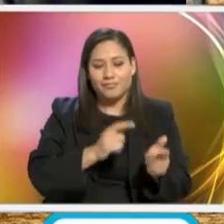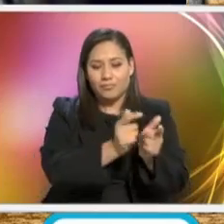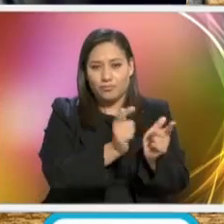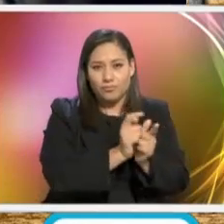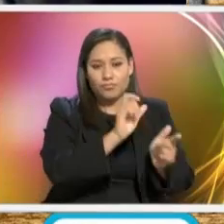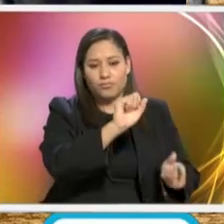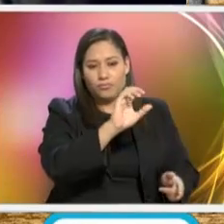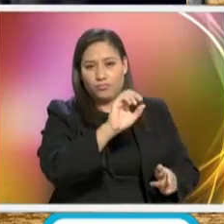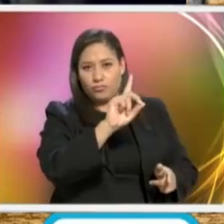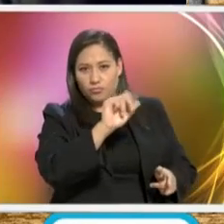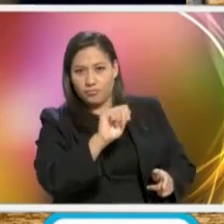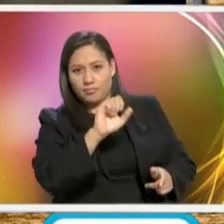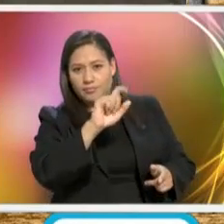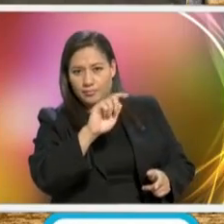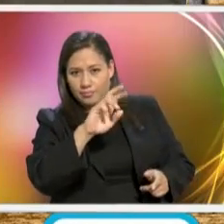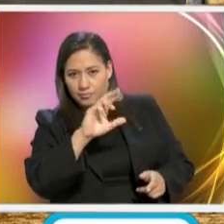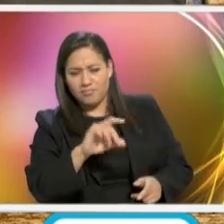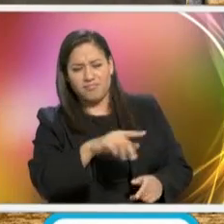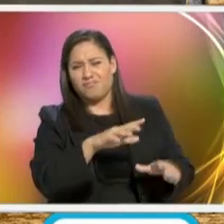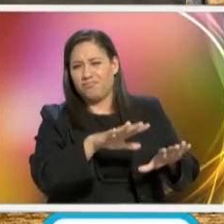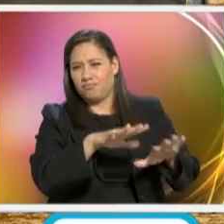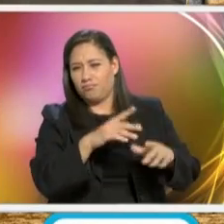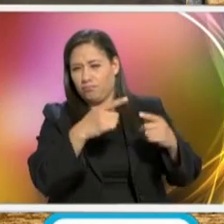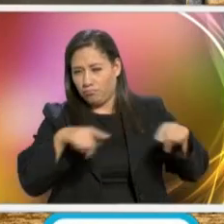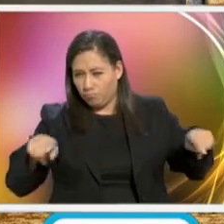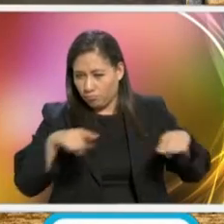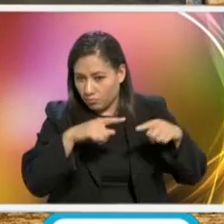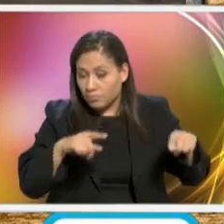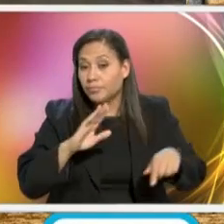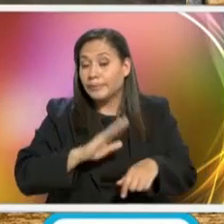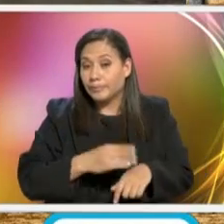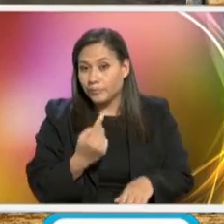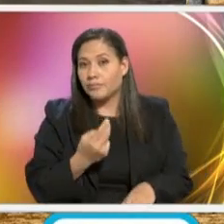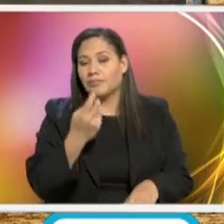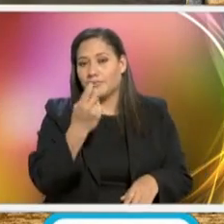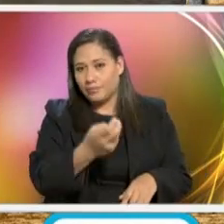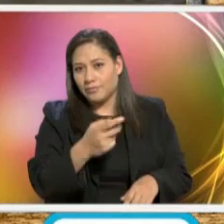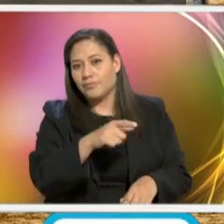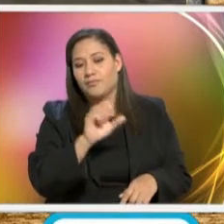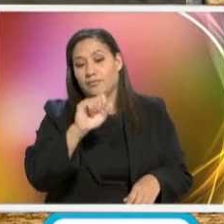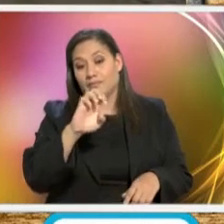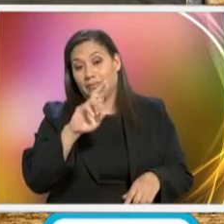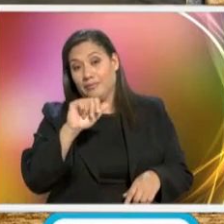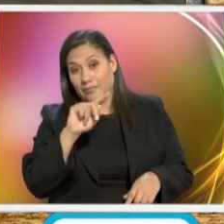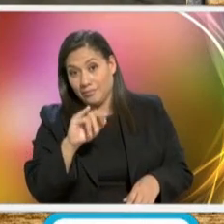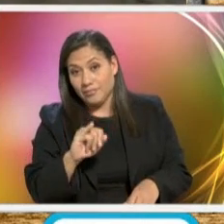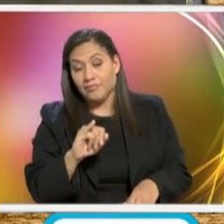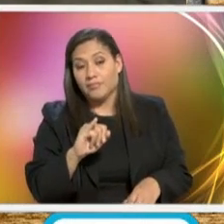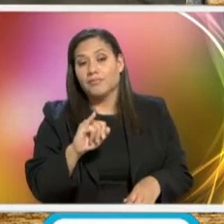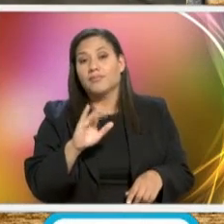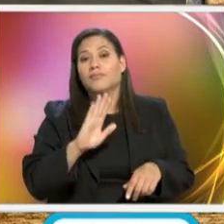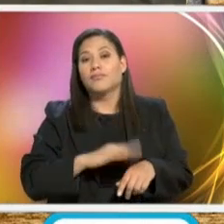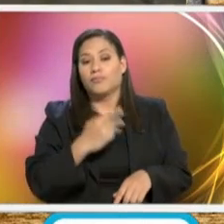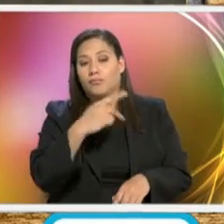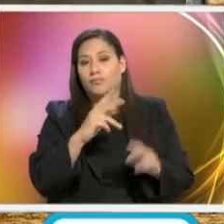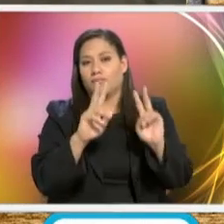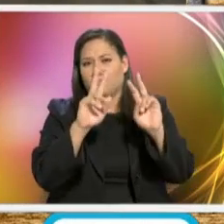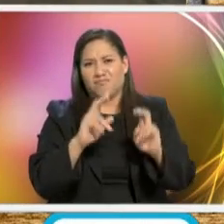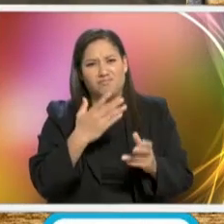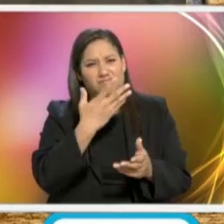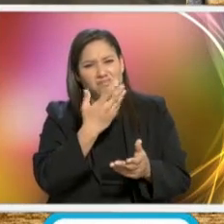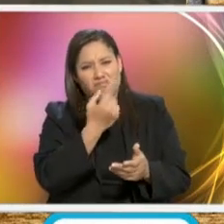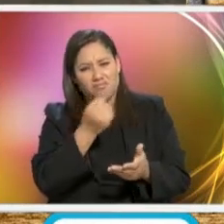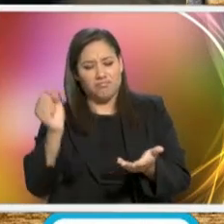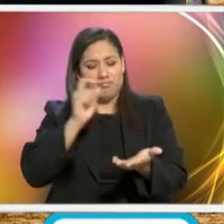Amén, además, unos grandes músicos, tanto porque eso a lo mejor a Cerati por su asunto de gran letrista